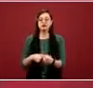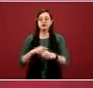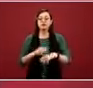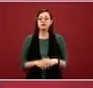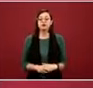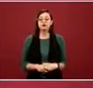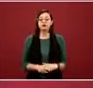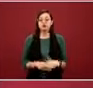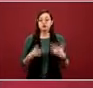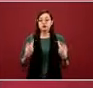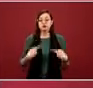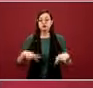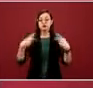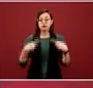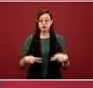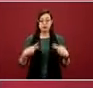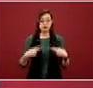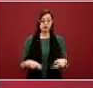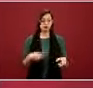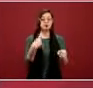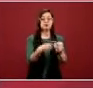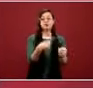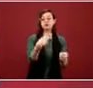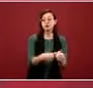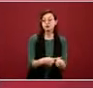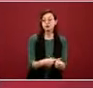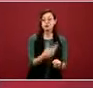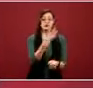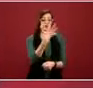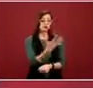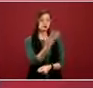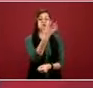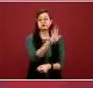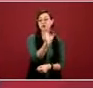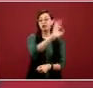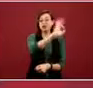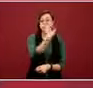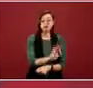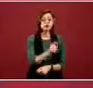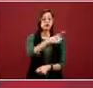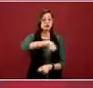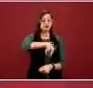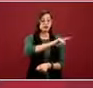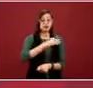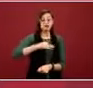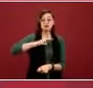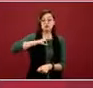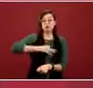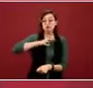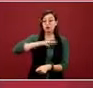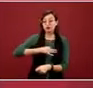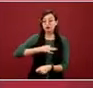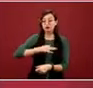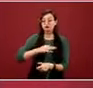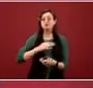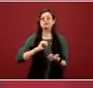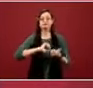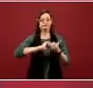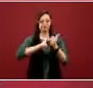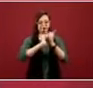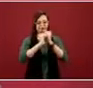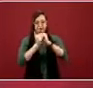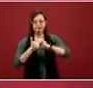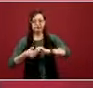las personas infectadas, que podría ser hasta el 5 o 10% de los infectados, puede desarrollar